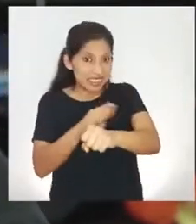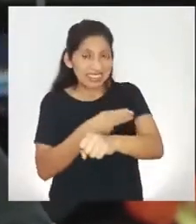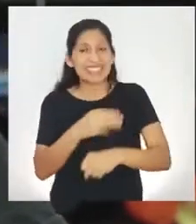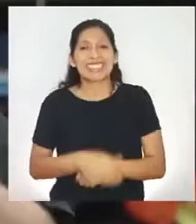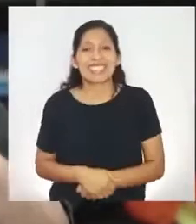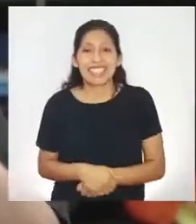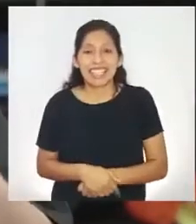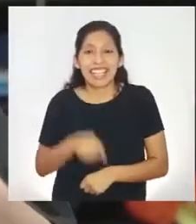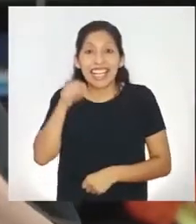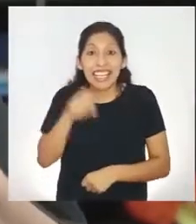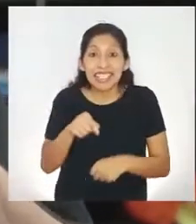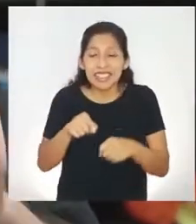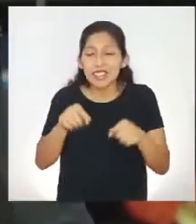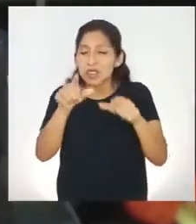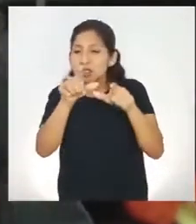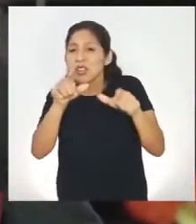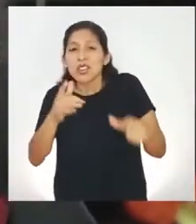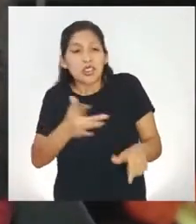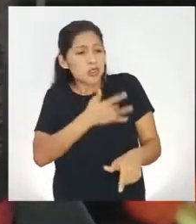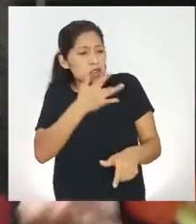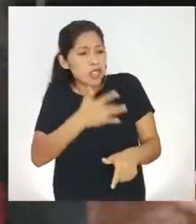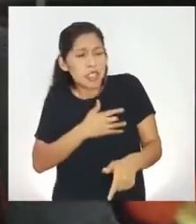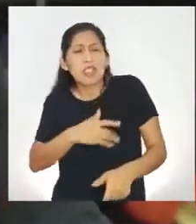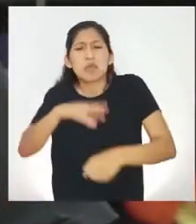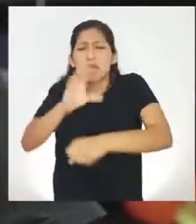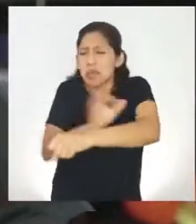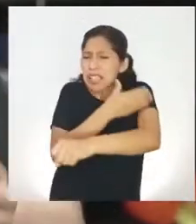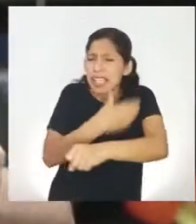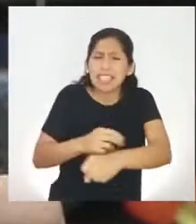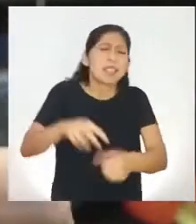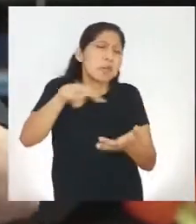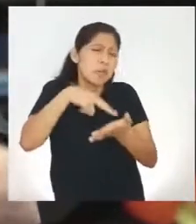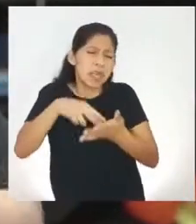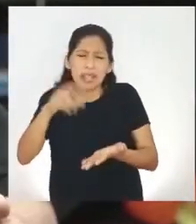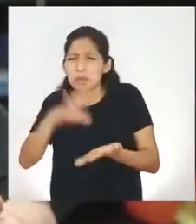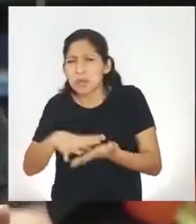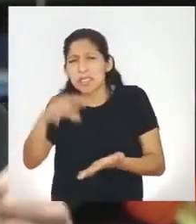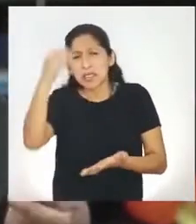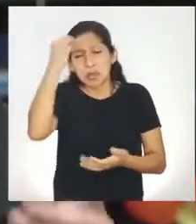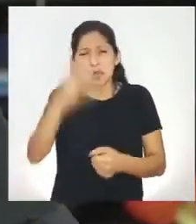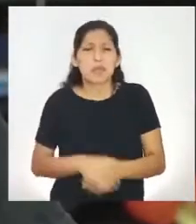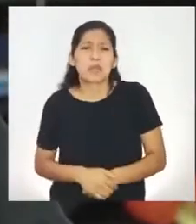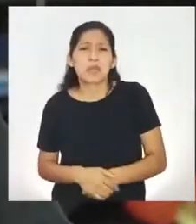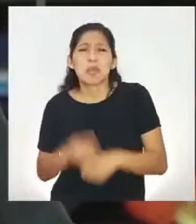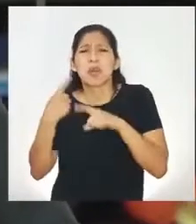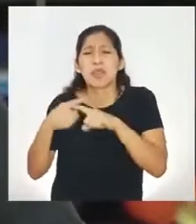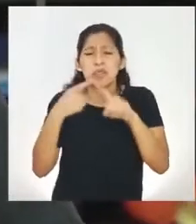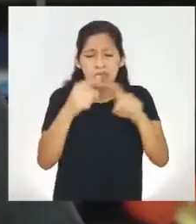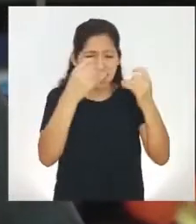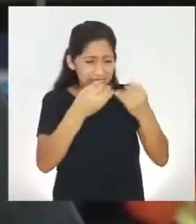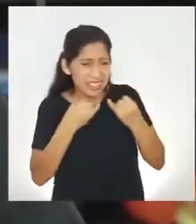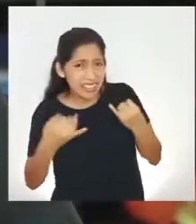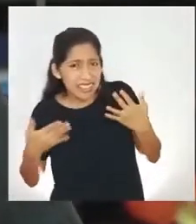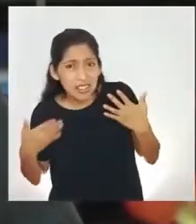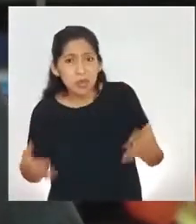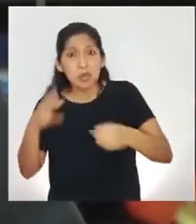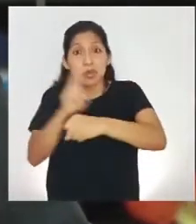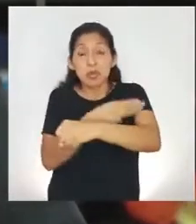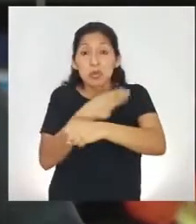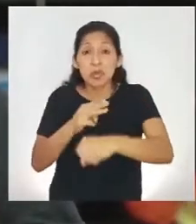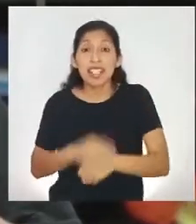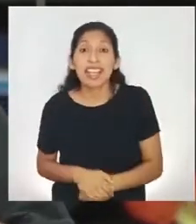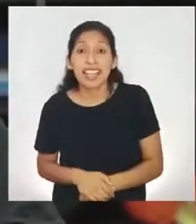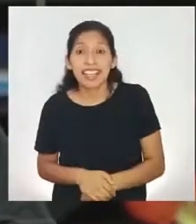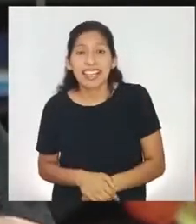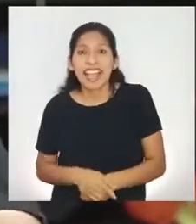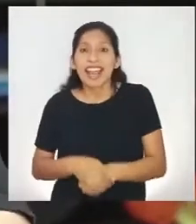musicales. Este es un espacio donde cantamos, bailamos, conocemos y aprendemos cómo suenan los instrumentos musicales